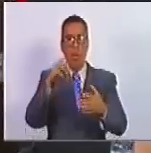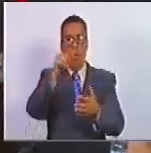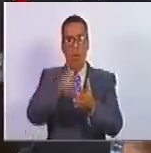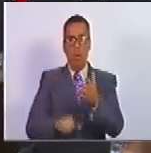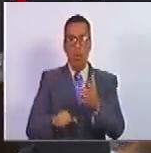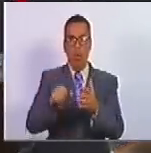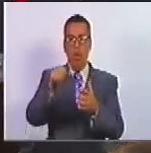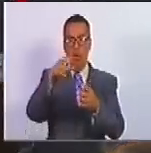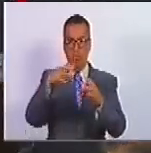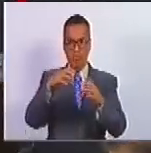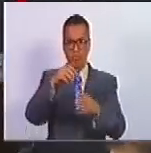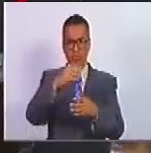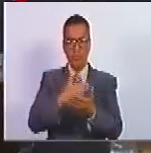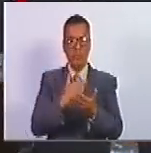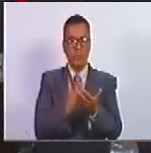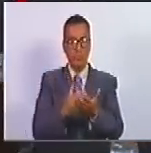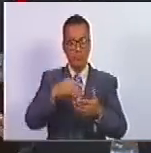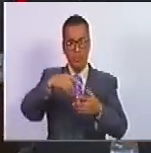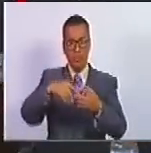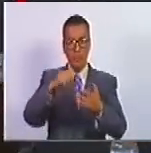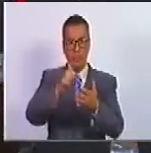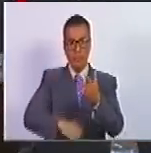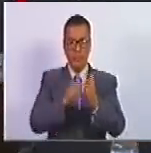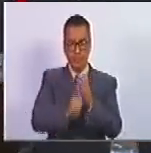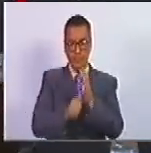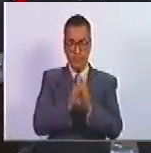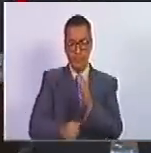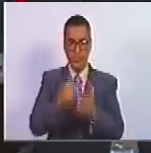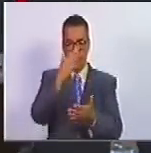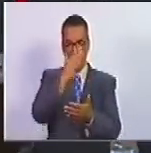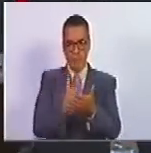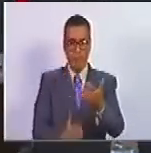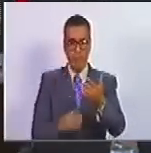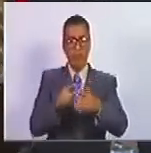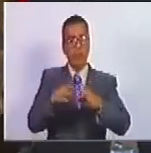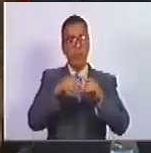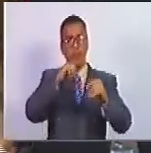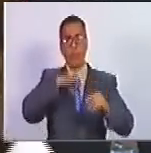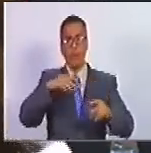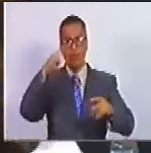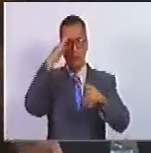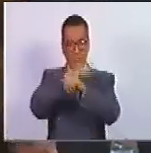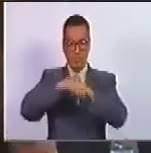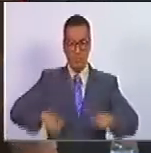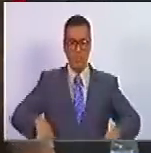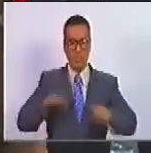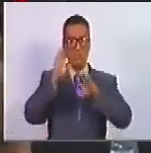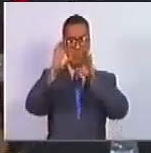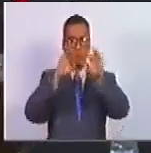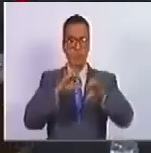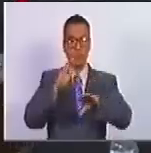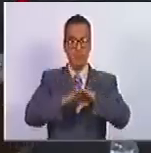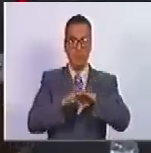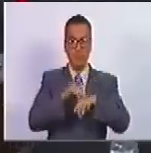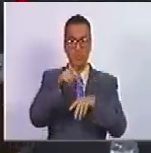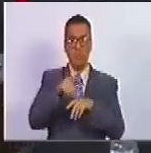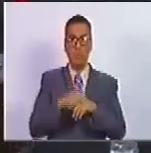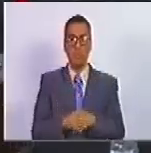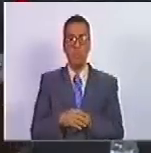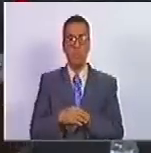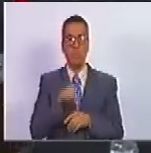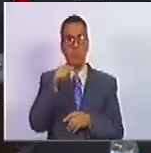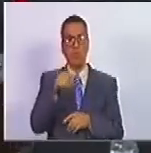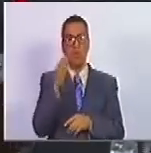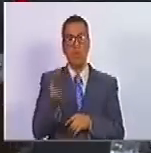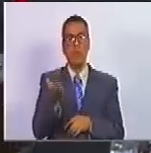medio, la proeza más extraordinaria que se pueda celebrar en la historia militar de las naciones ocurrió ahí,